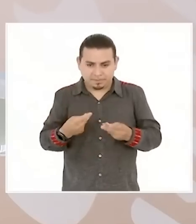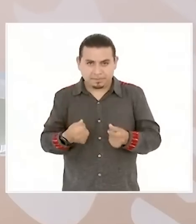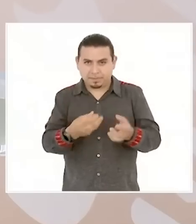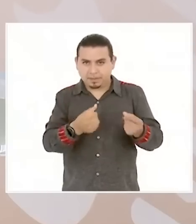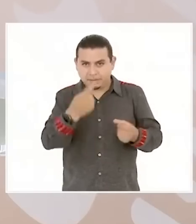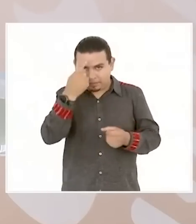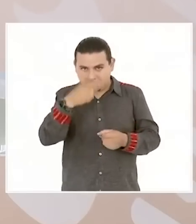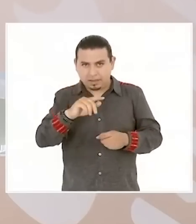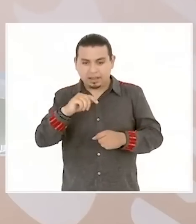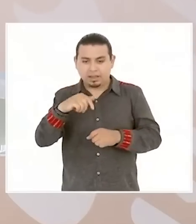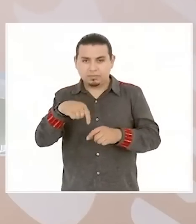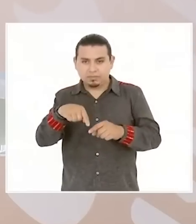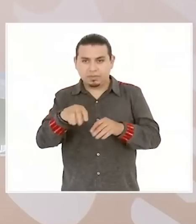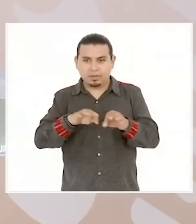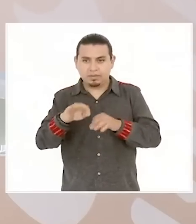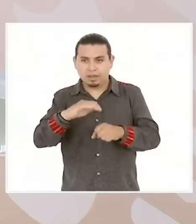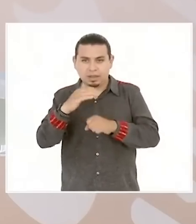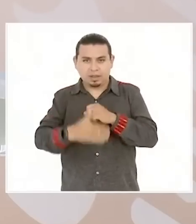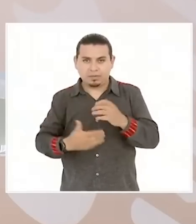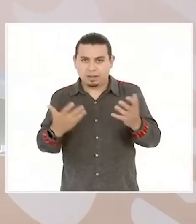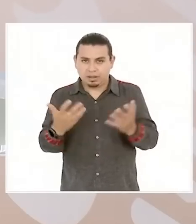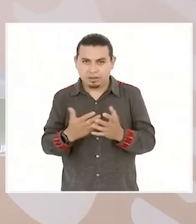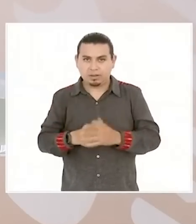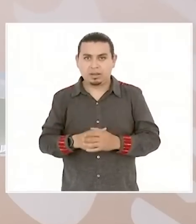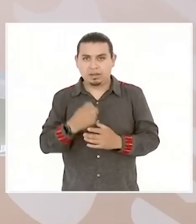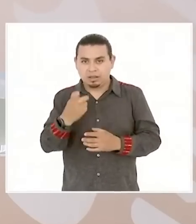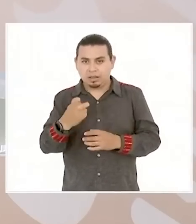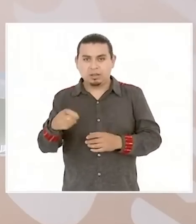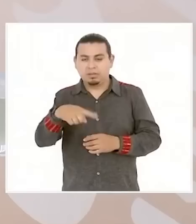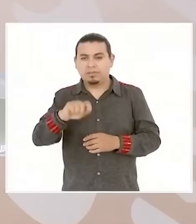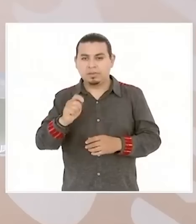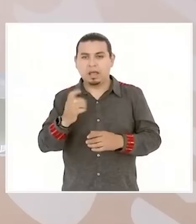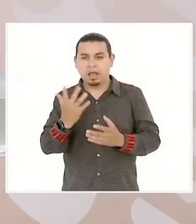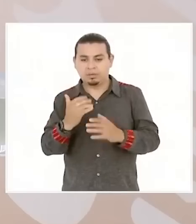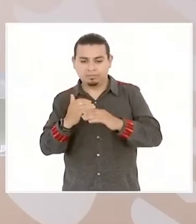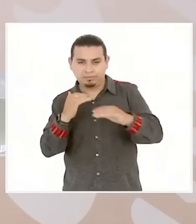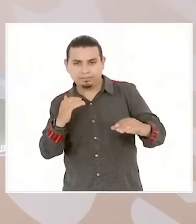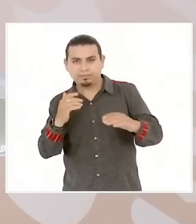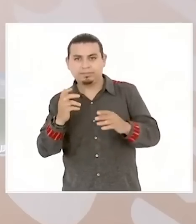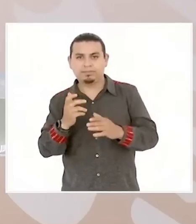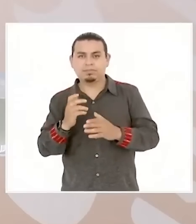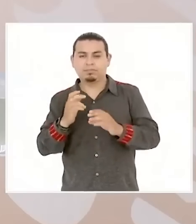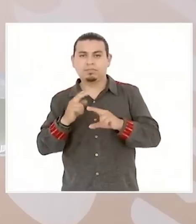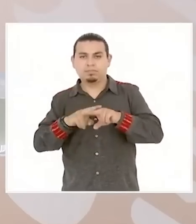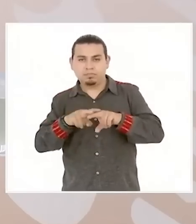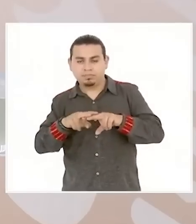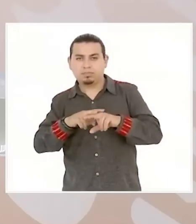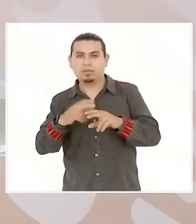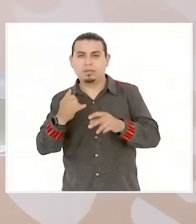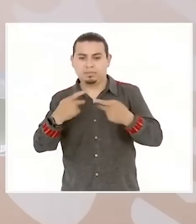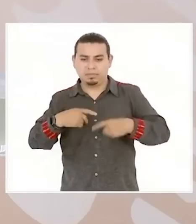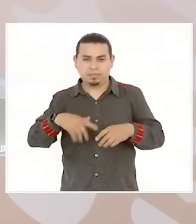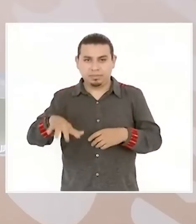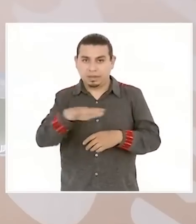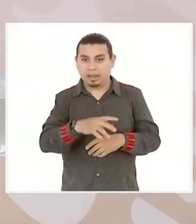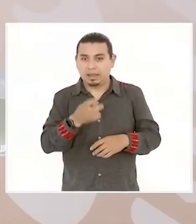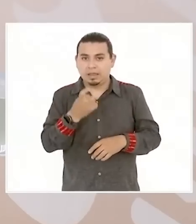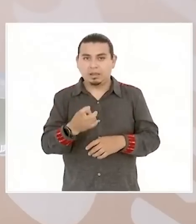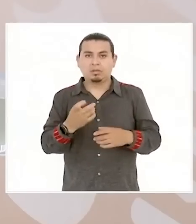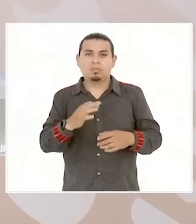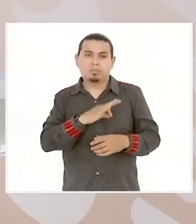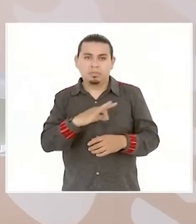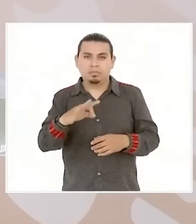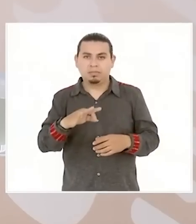para su conclusión y la puesta en marcha del tren de carga y pasajeros. Con ello, contaremos con un